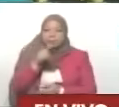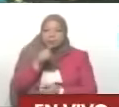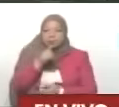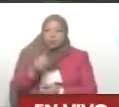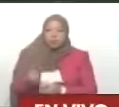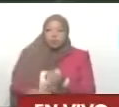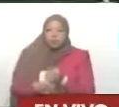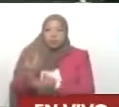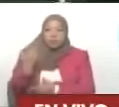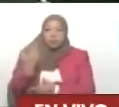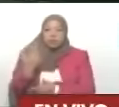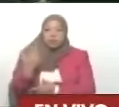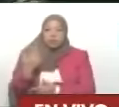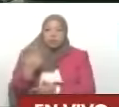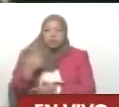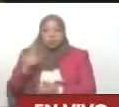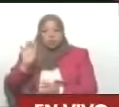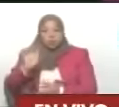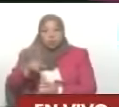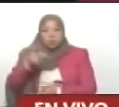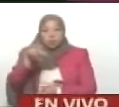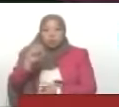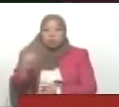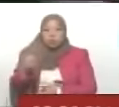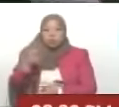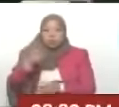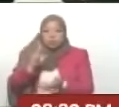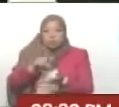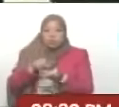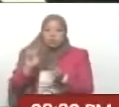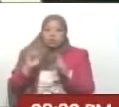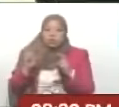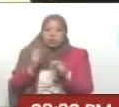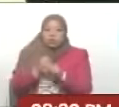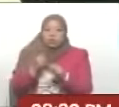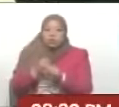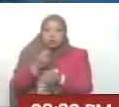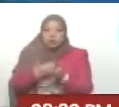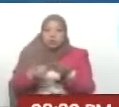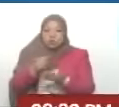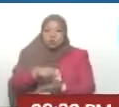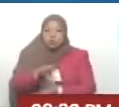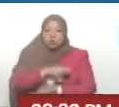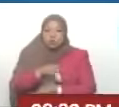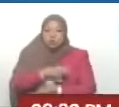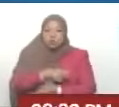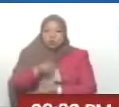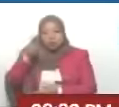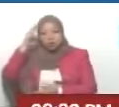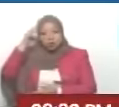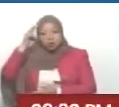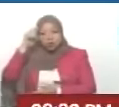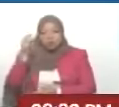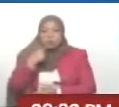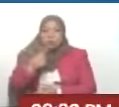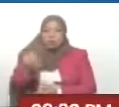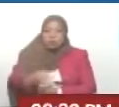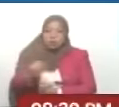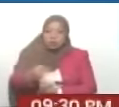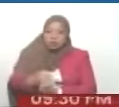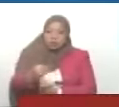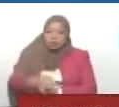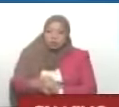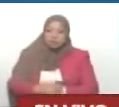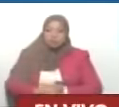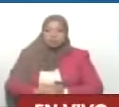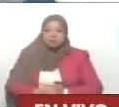solista del género trova y participa con el tema escrito por ella, Razón y Verdad. Adelante.